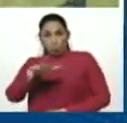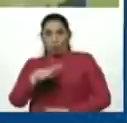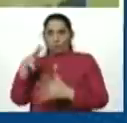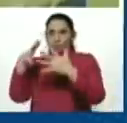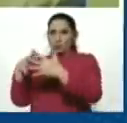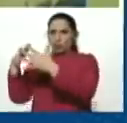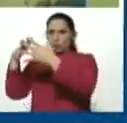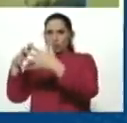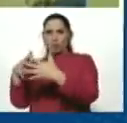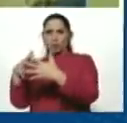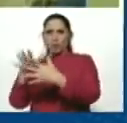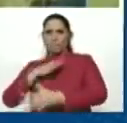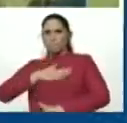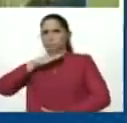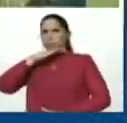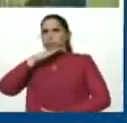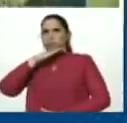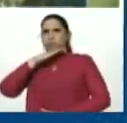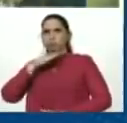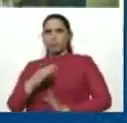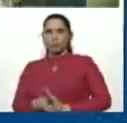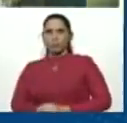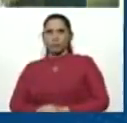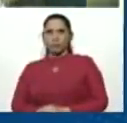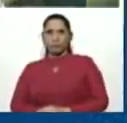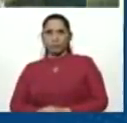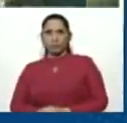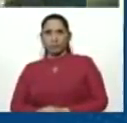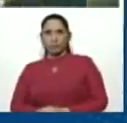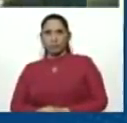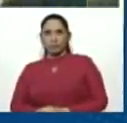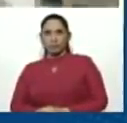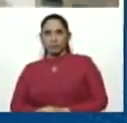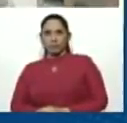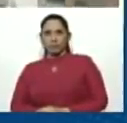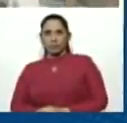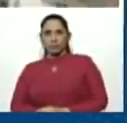Unidos de punta a punta, de costa a costa, de este a oeste.